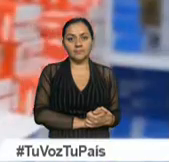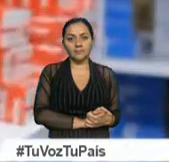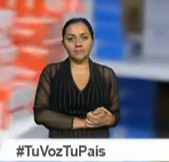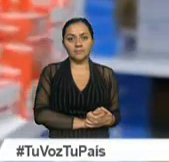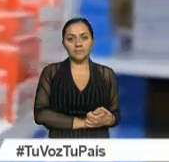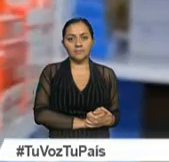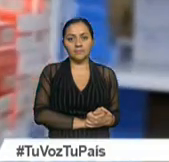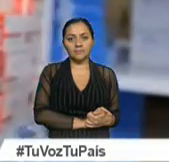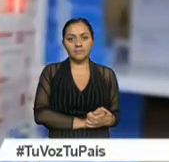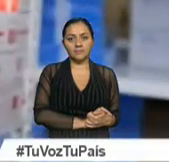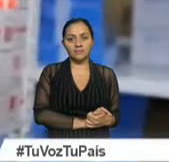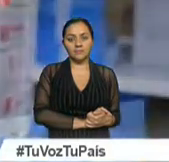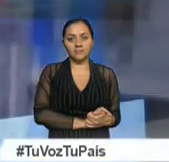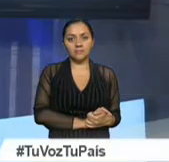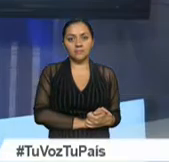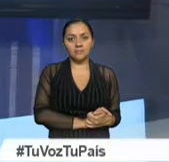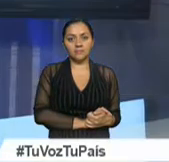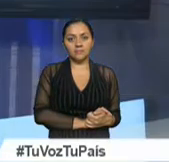Ciudadano.